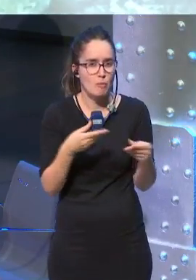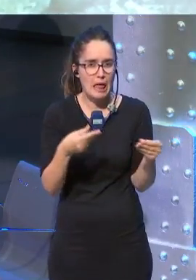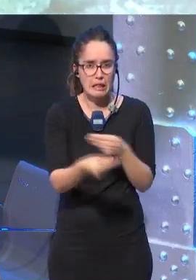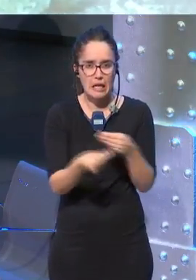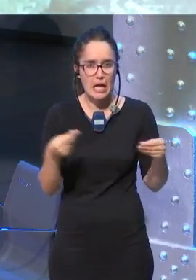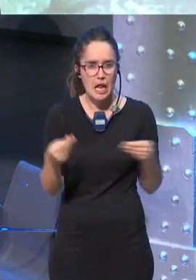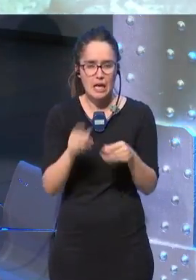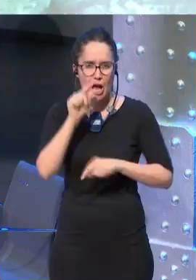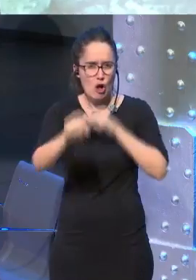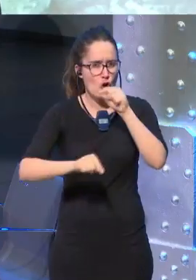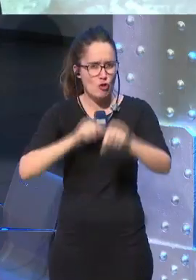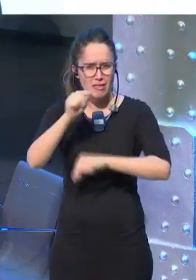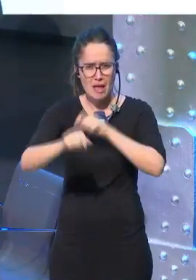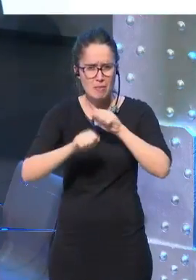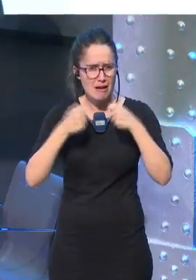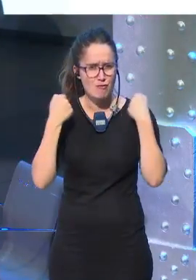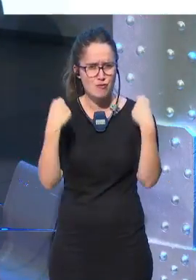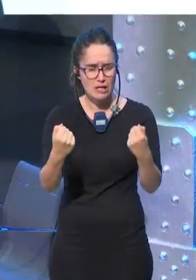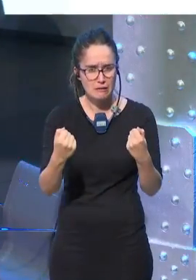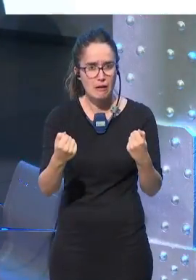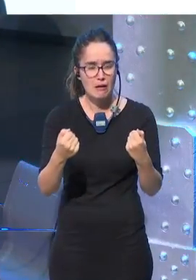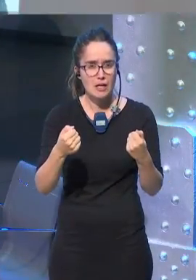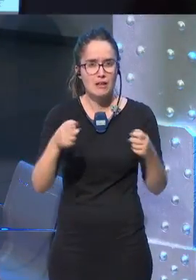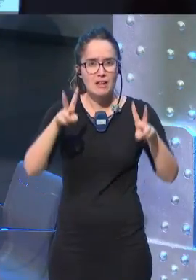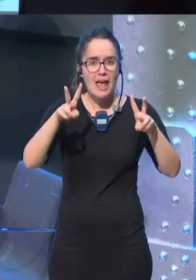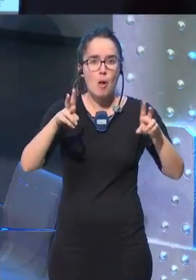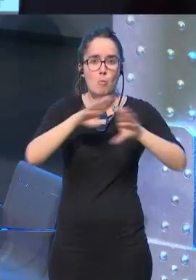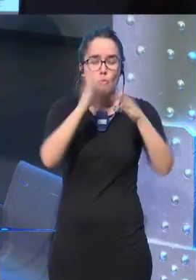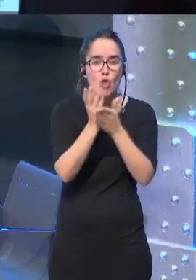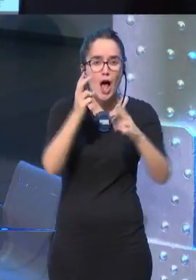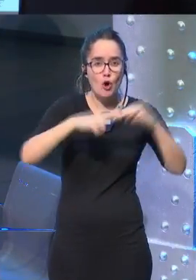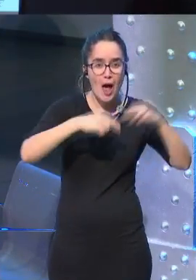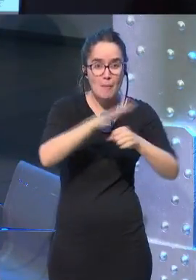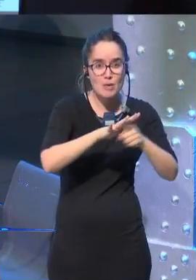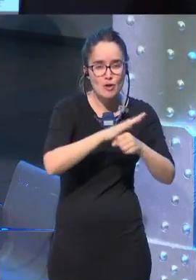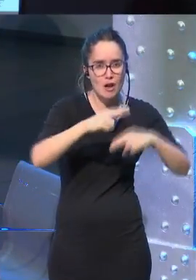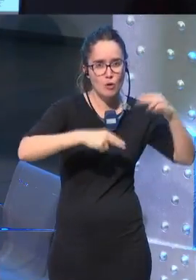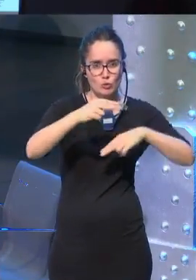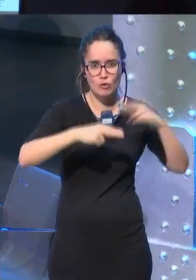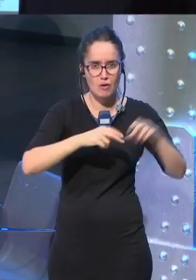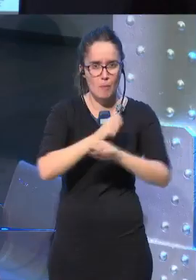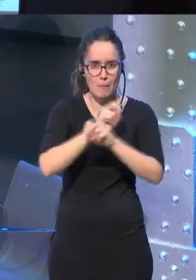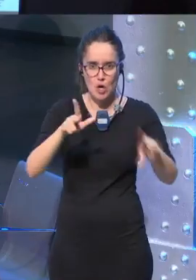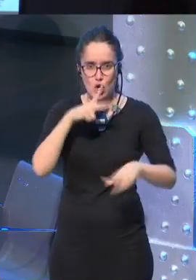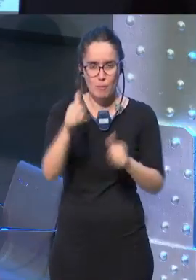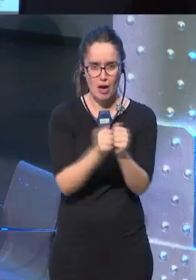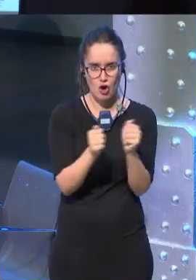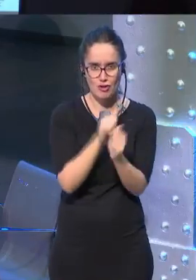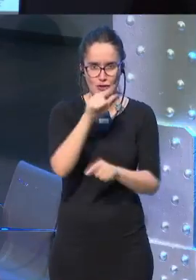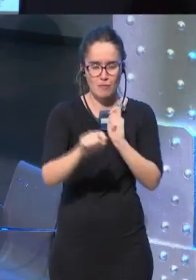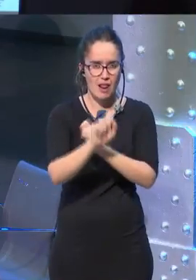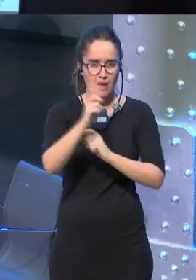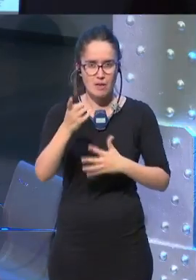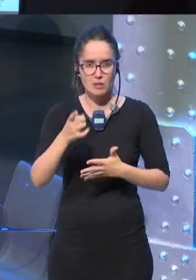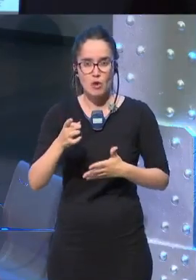el material más contaminante que podemos encontrar en la construcción en todo el planeta. Voy